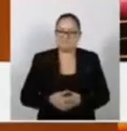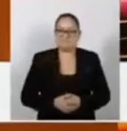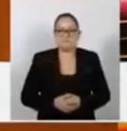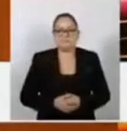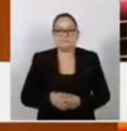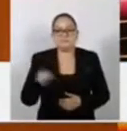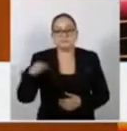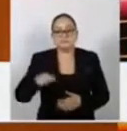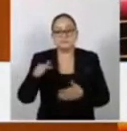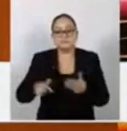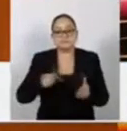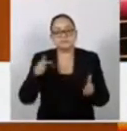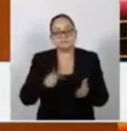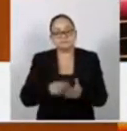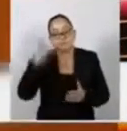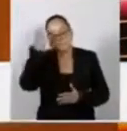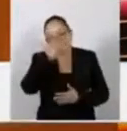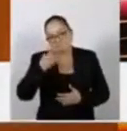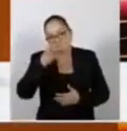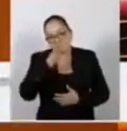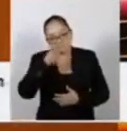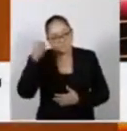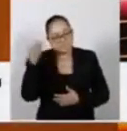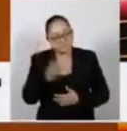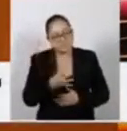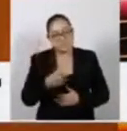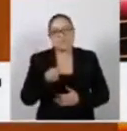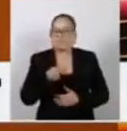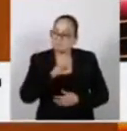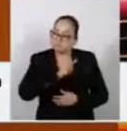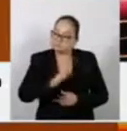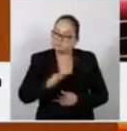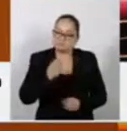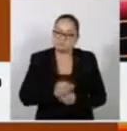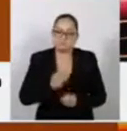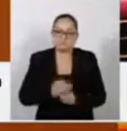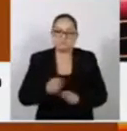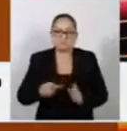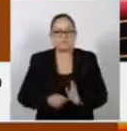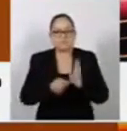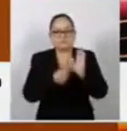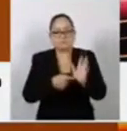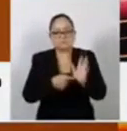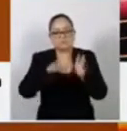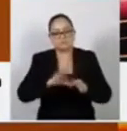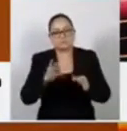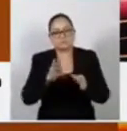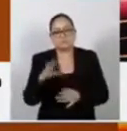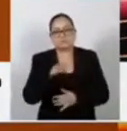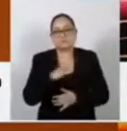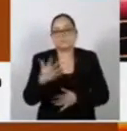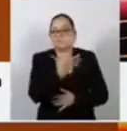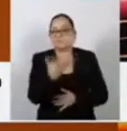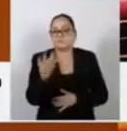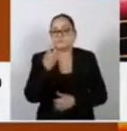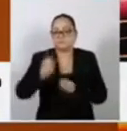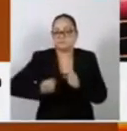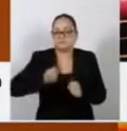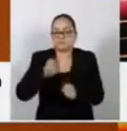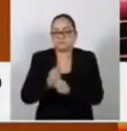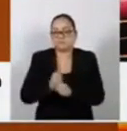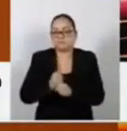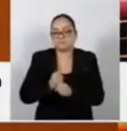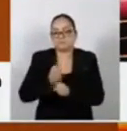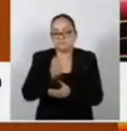originaria de este hermoso lugar me lleva a la necesidad de destacar que la conmemoración de los 500 años de la